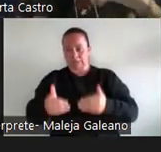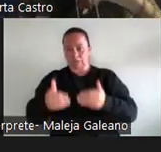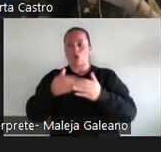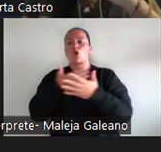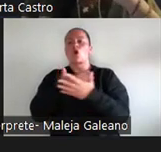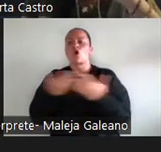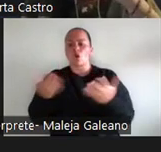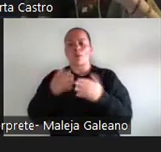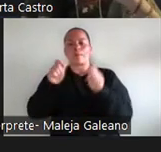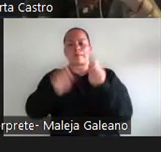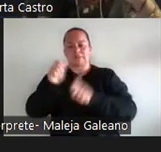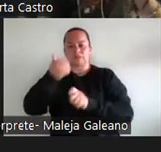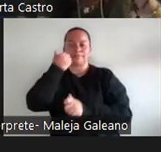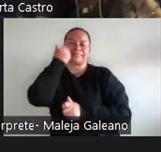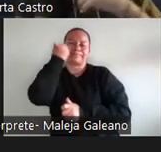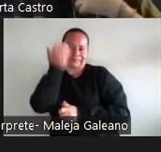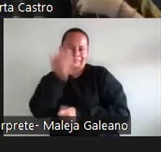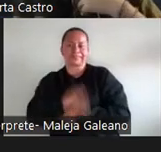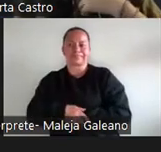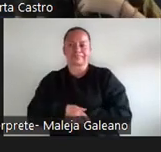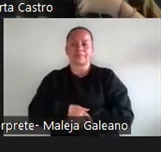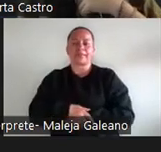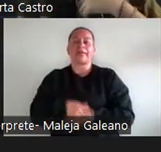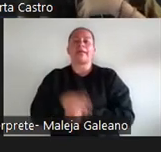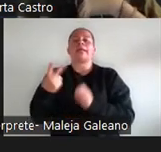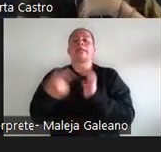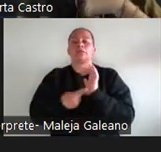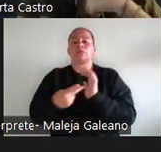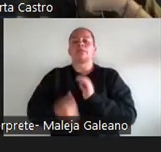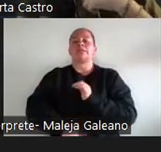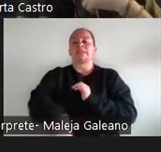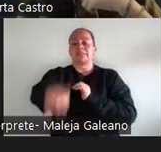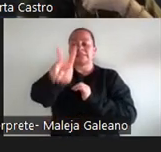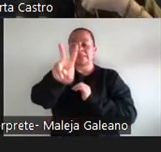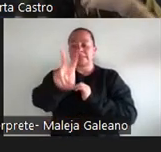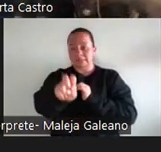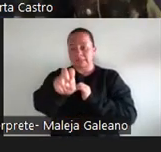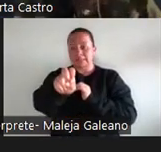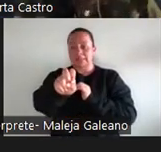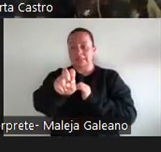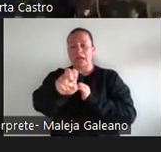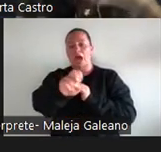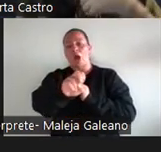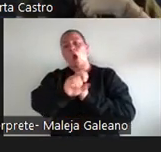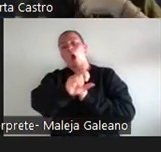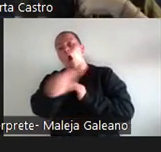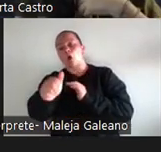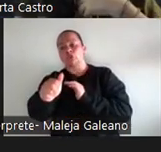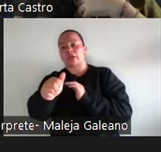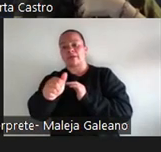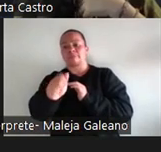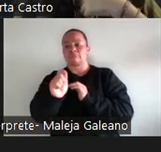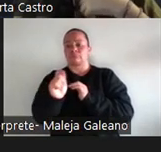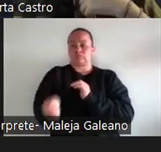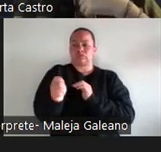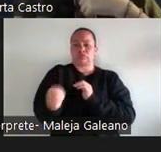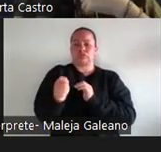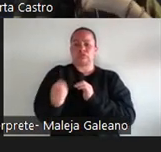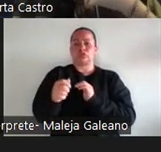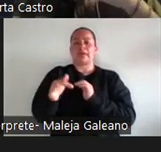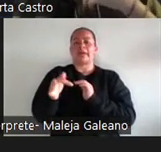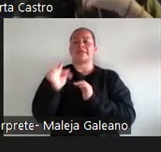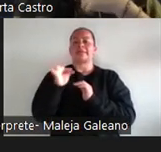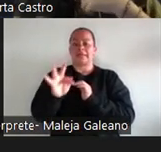personas mayores en el 2017 en otra sentencia la dos ambas son de tutela 252